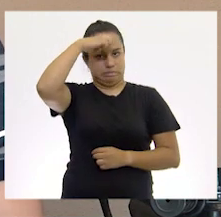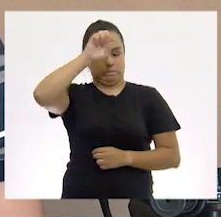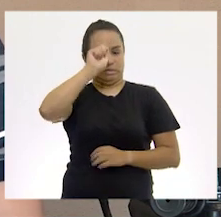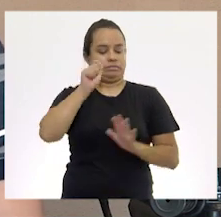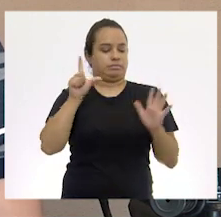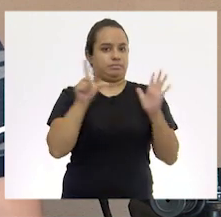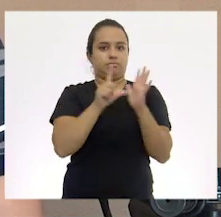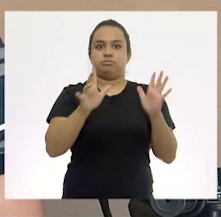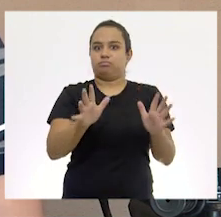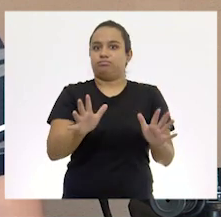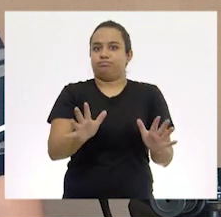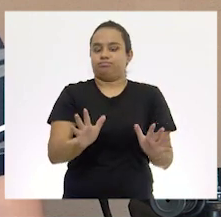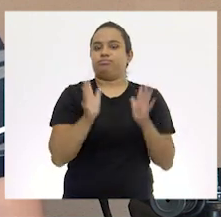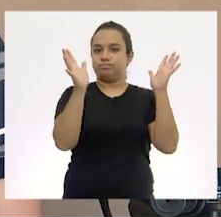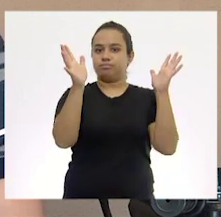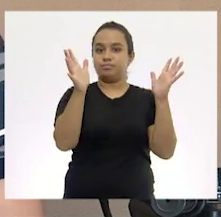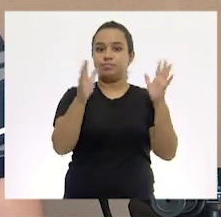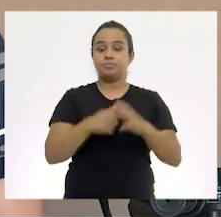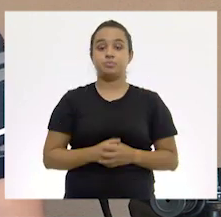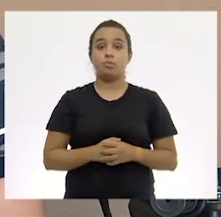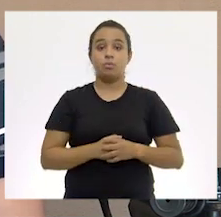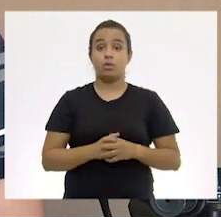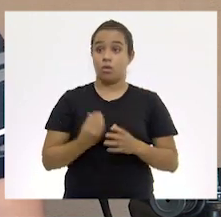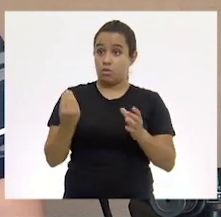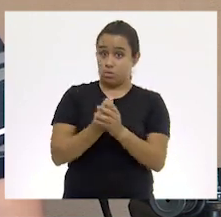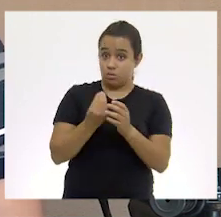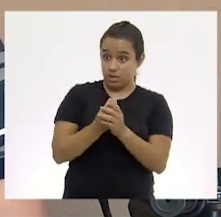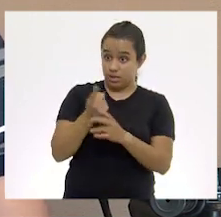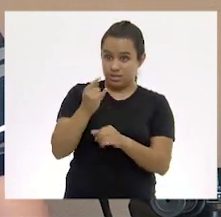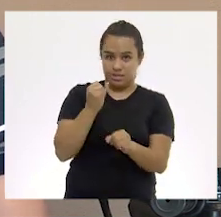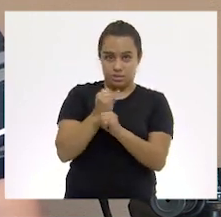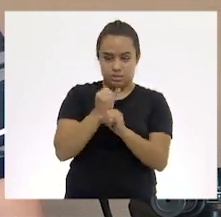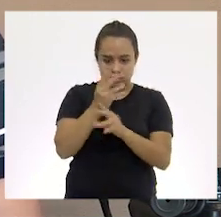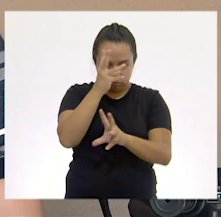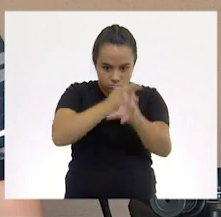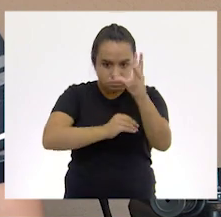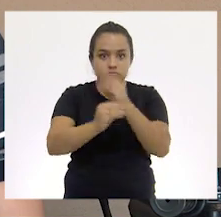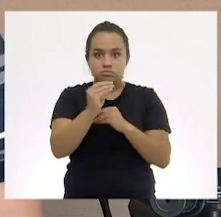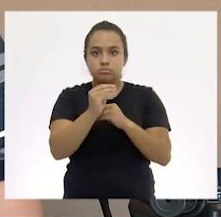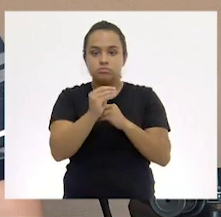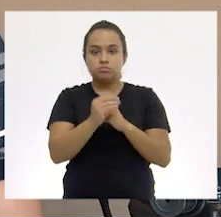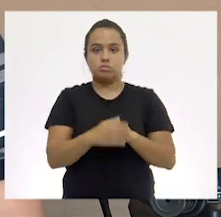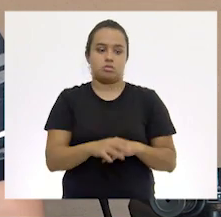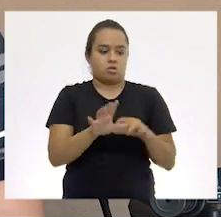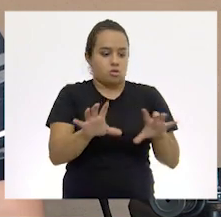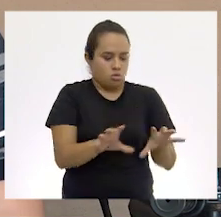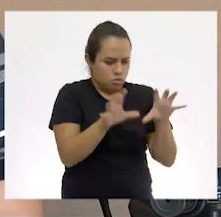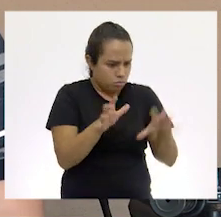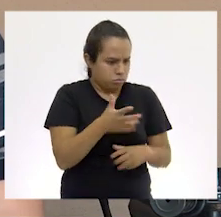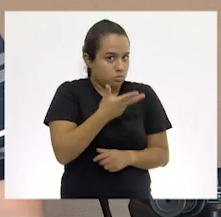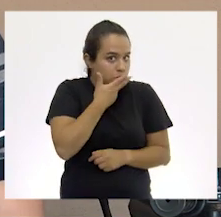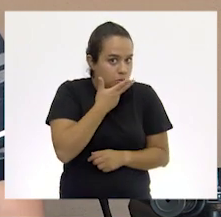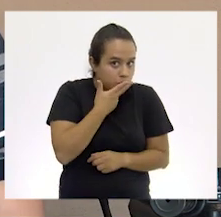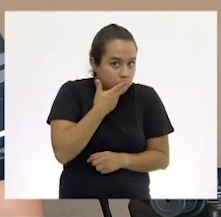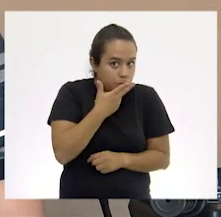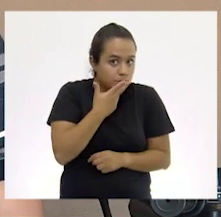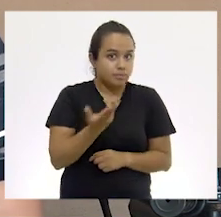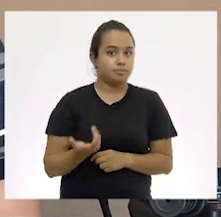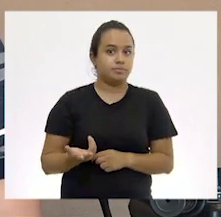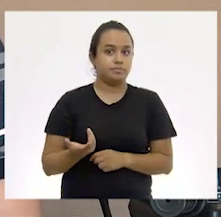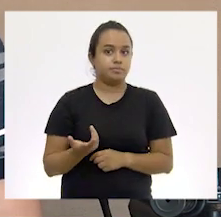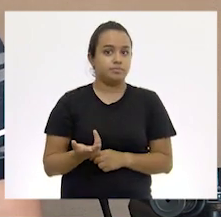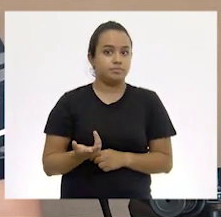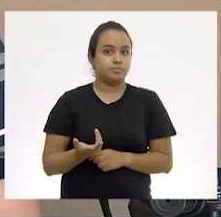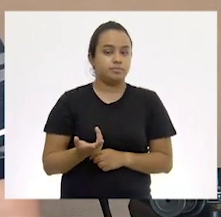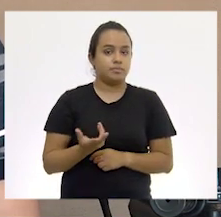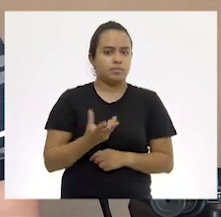sorpresa al momento de tener clases en línea en casa, usar una computadora,